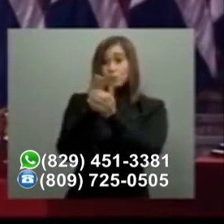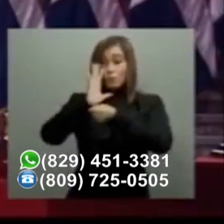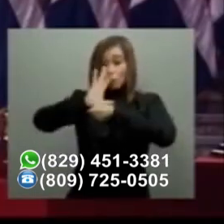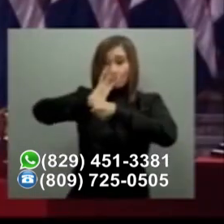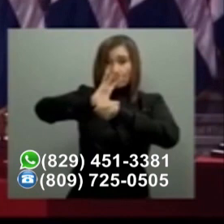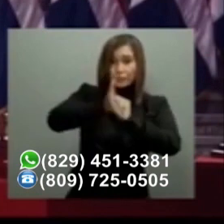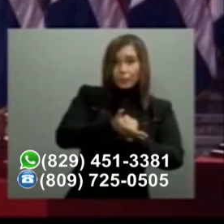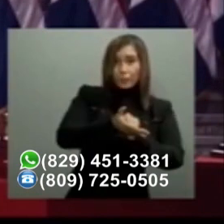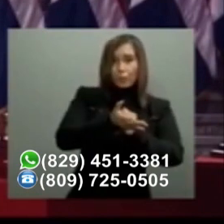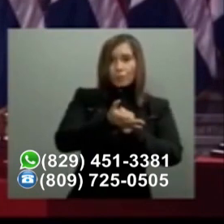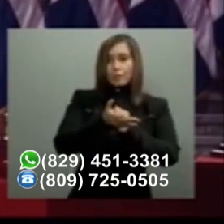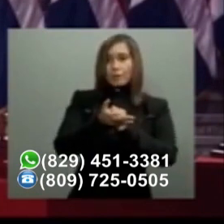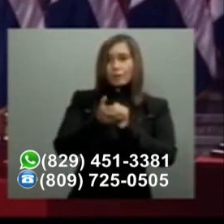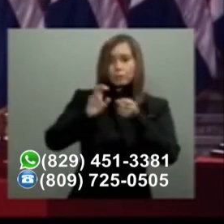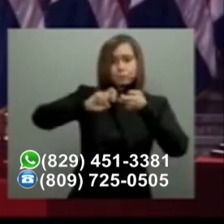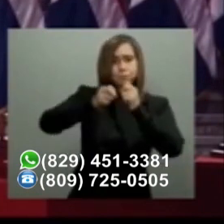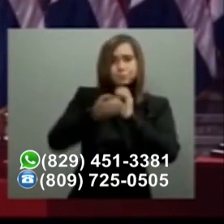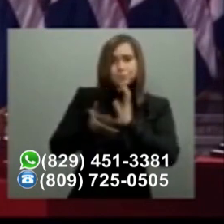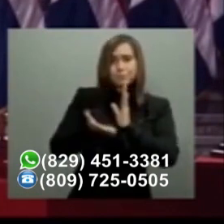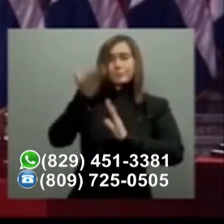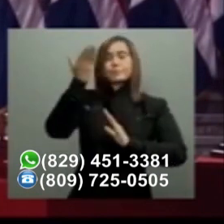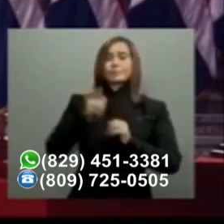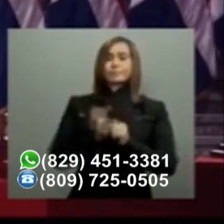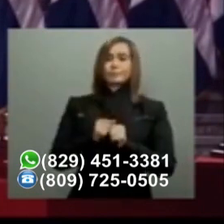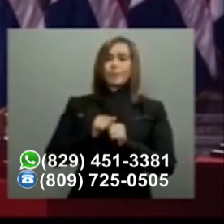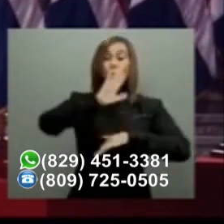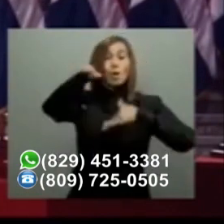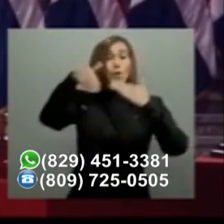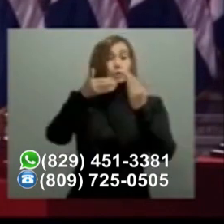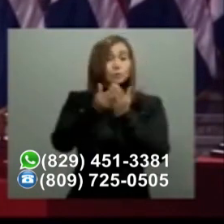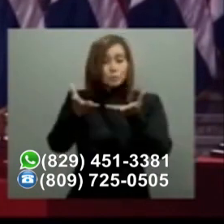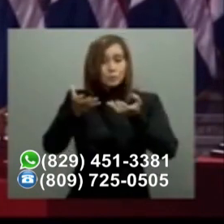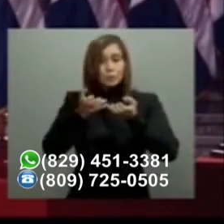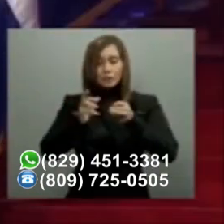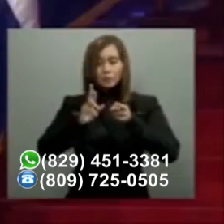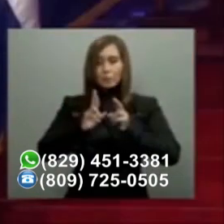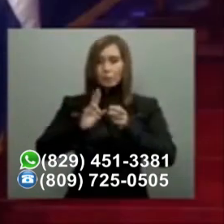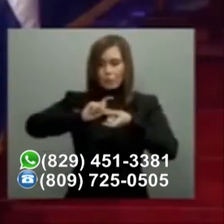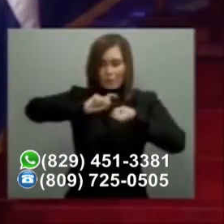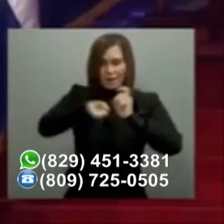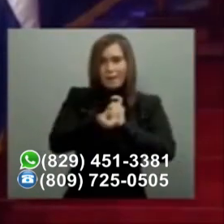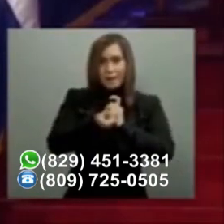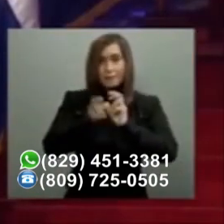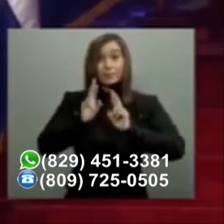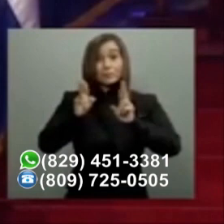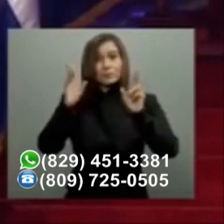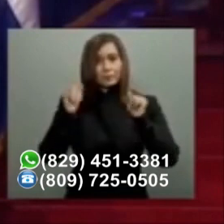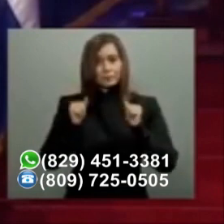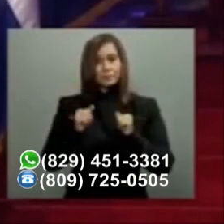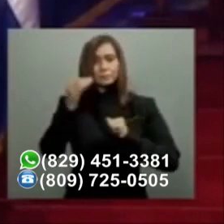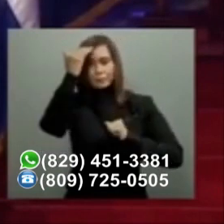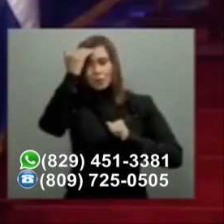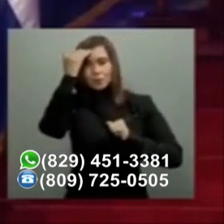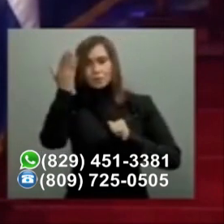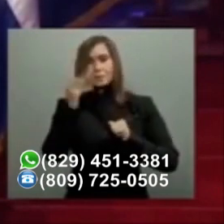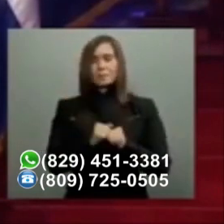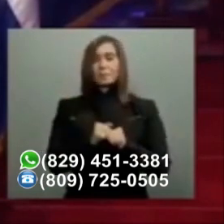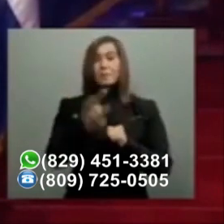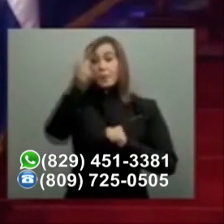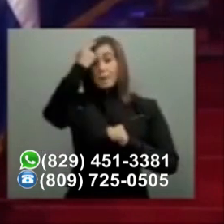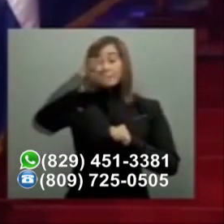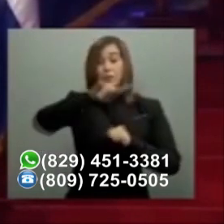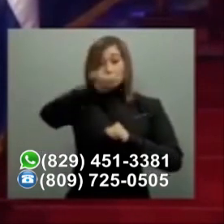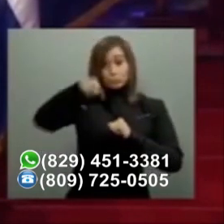coordinación y ejecución de las políticas de comunicación del poder ejecutivo deberán estar en una sola estructura el órgano encargado